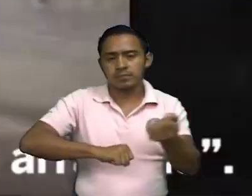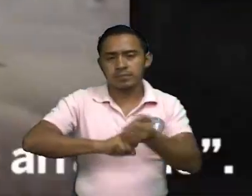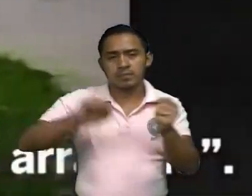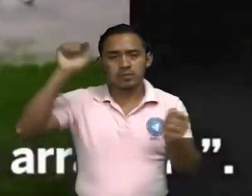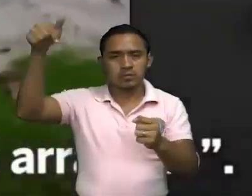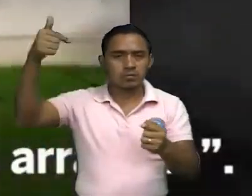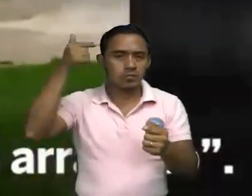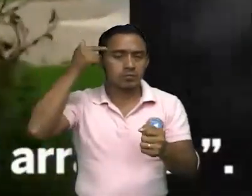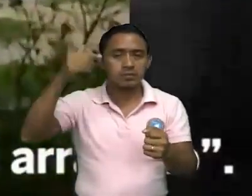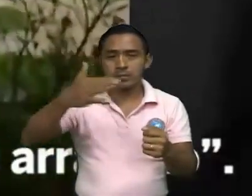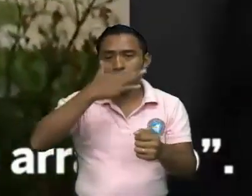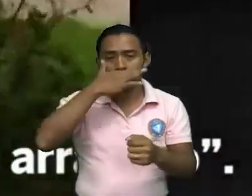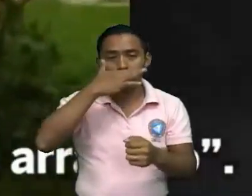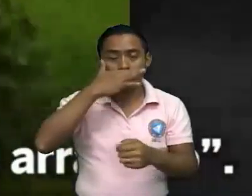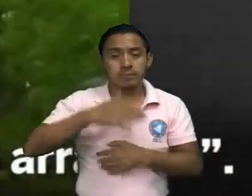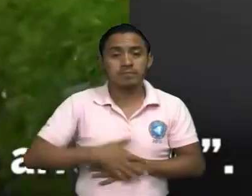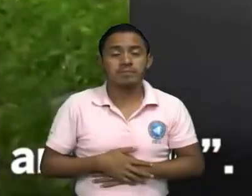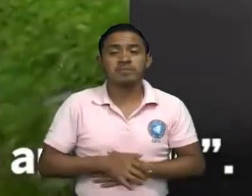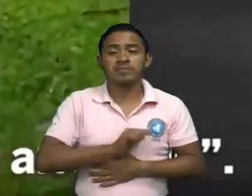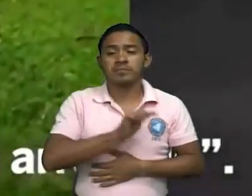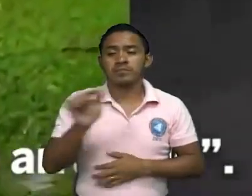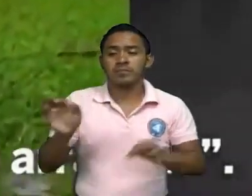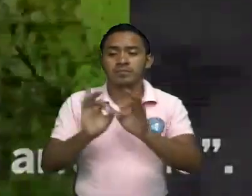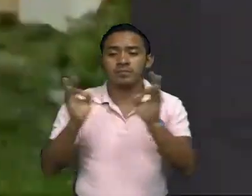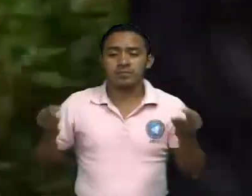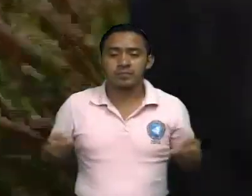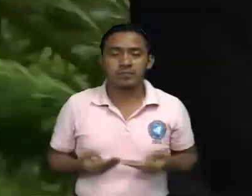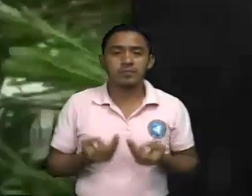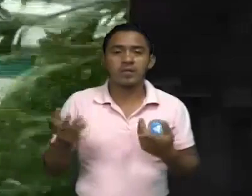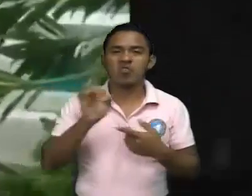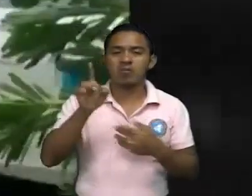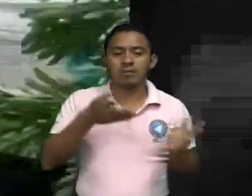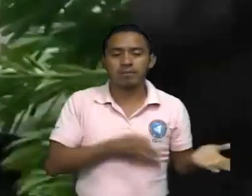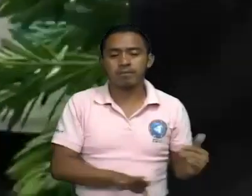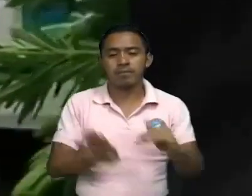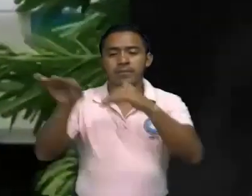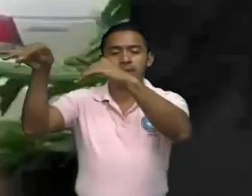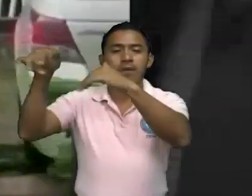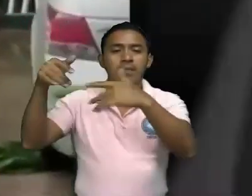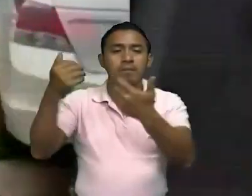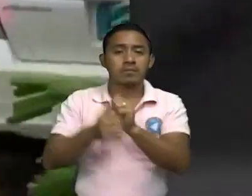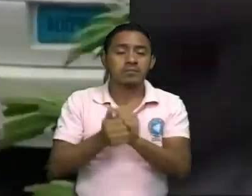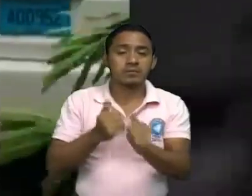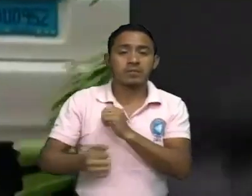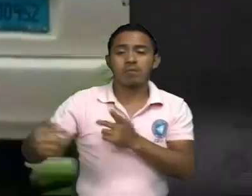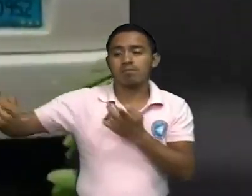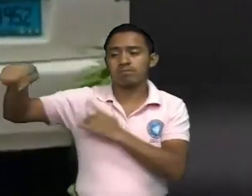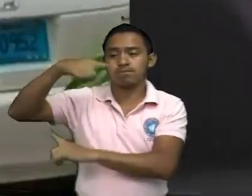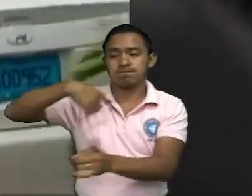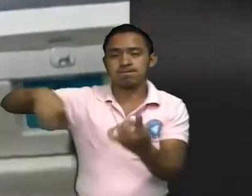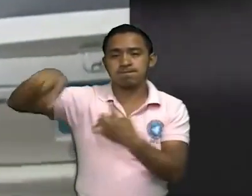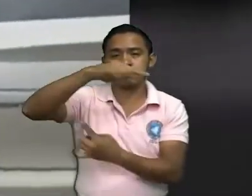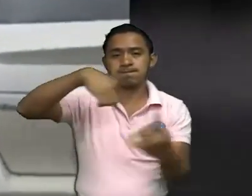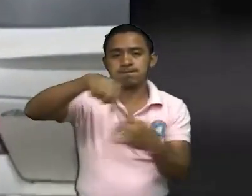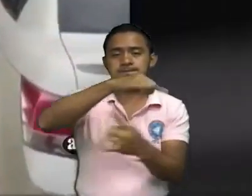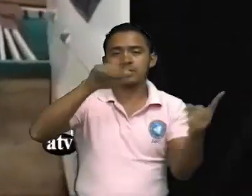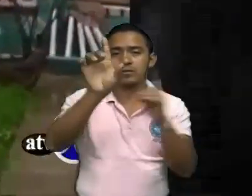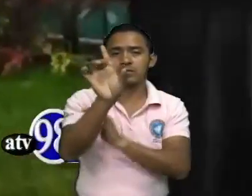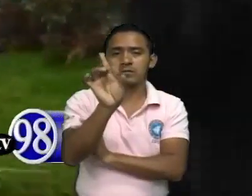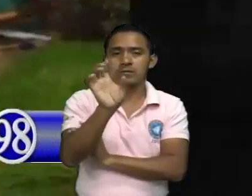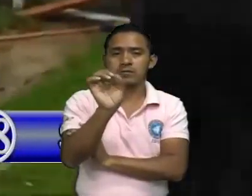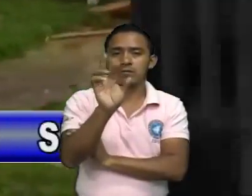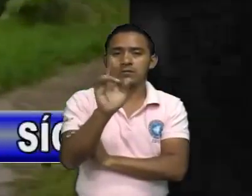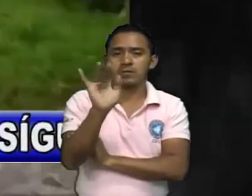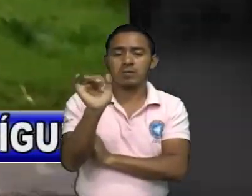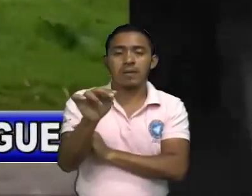Gobierno de Reconciliación y Unidad Nacional a las familias de las Bahamas por los daños ocasionados tras el paso del huracán